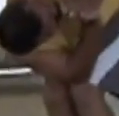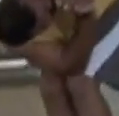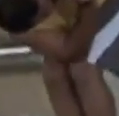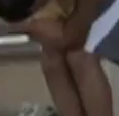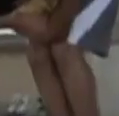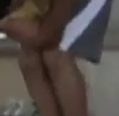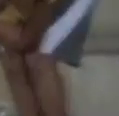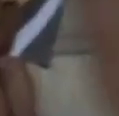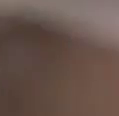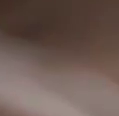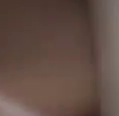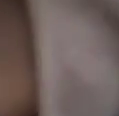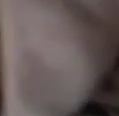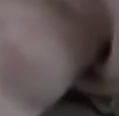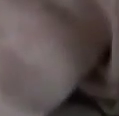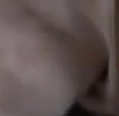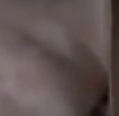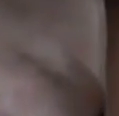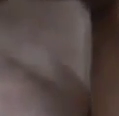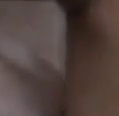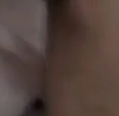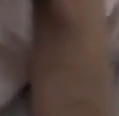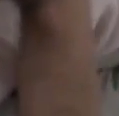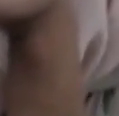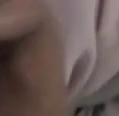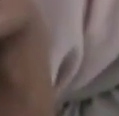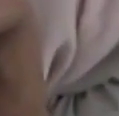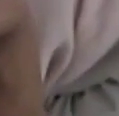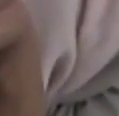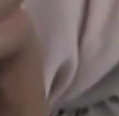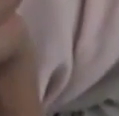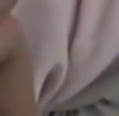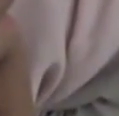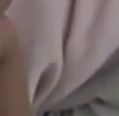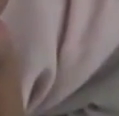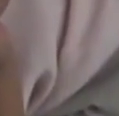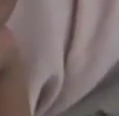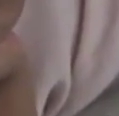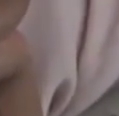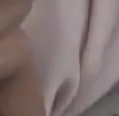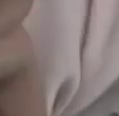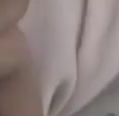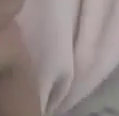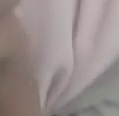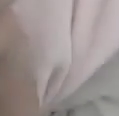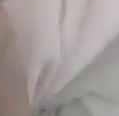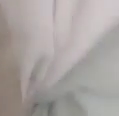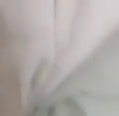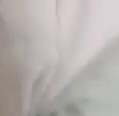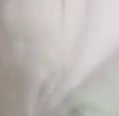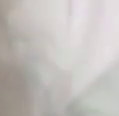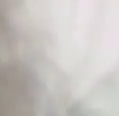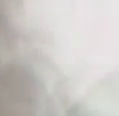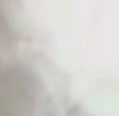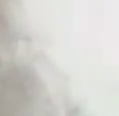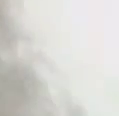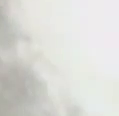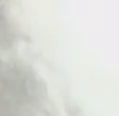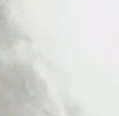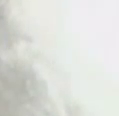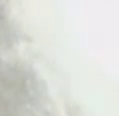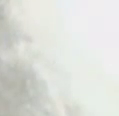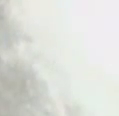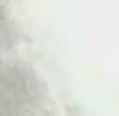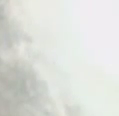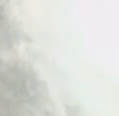sabido ni ha tenido acceso a ninguna disciplina o ninguna posibilidad de realmente